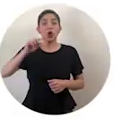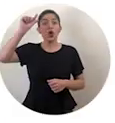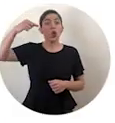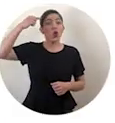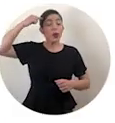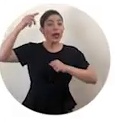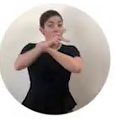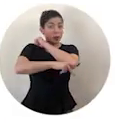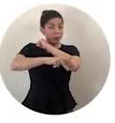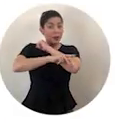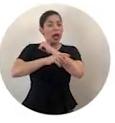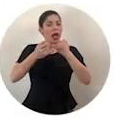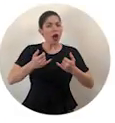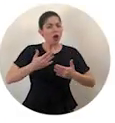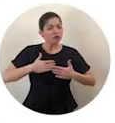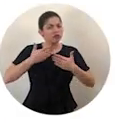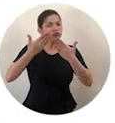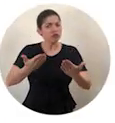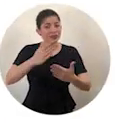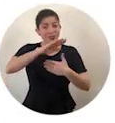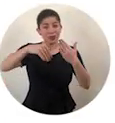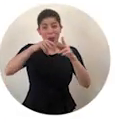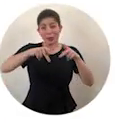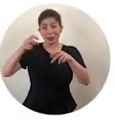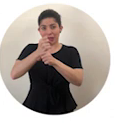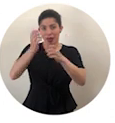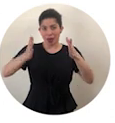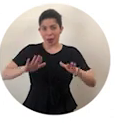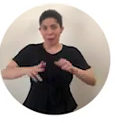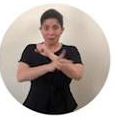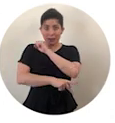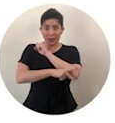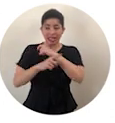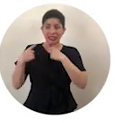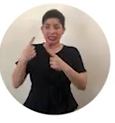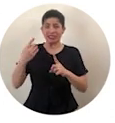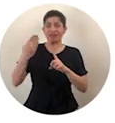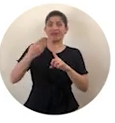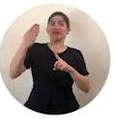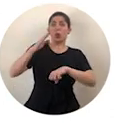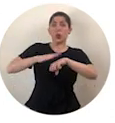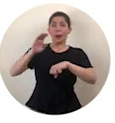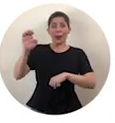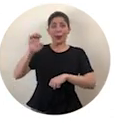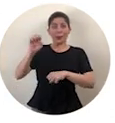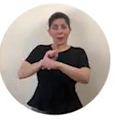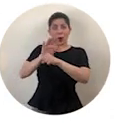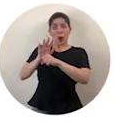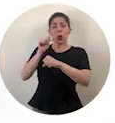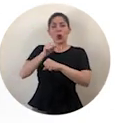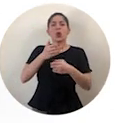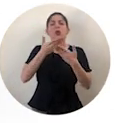El gobierno de la República pone a disposición de la población laboral de nuestro país que se ha visto afectada por la emergencia a causa del